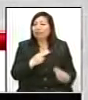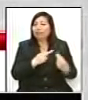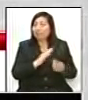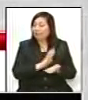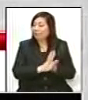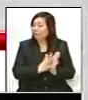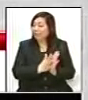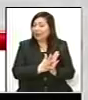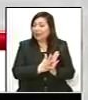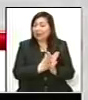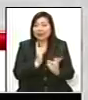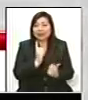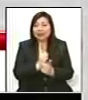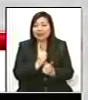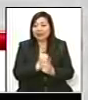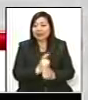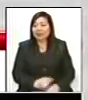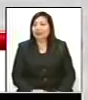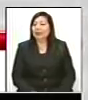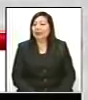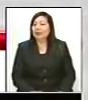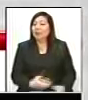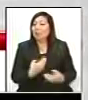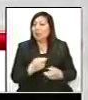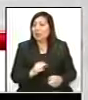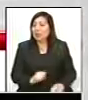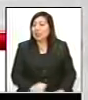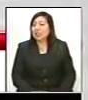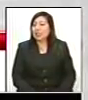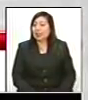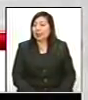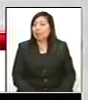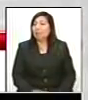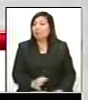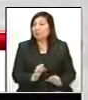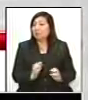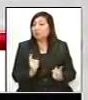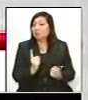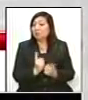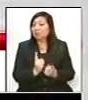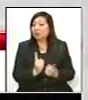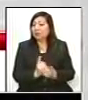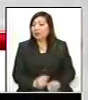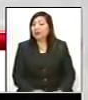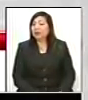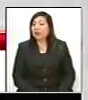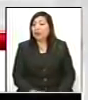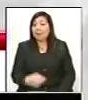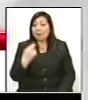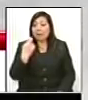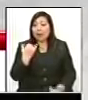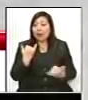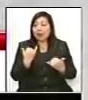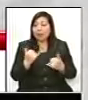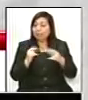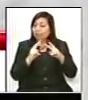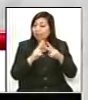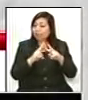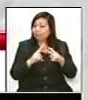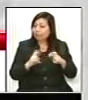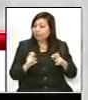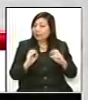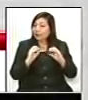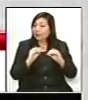comprometido directamente recursos públicos. Si bien nos encontramos en la esfera política, esta investigación le ha